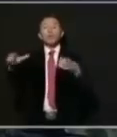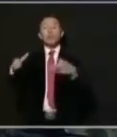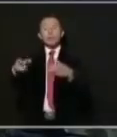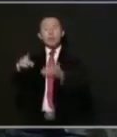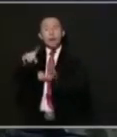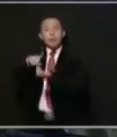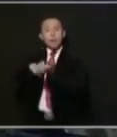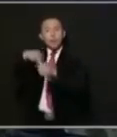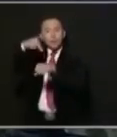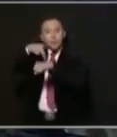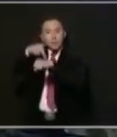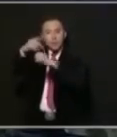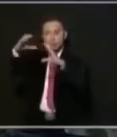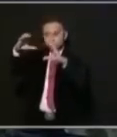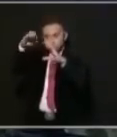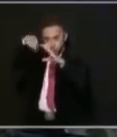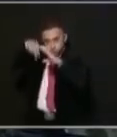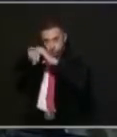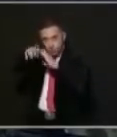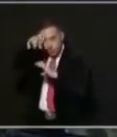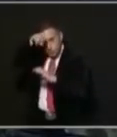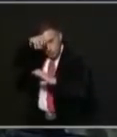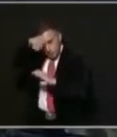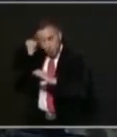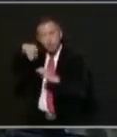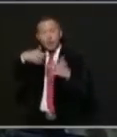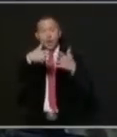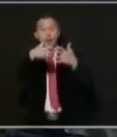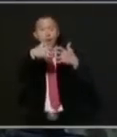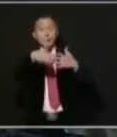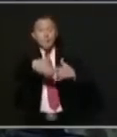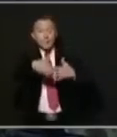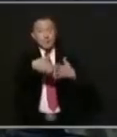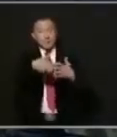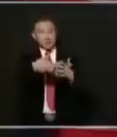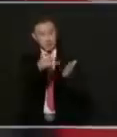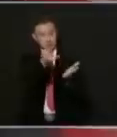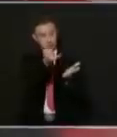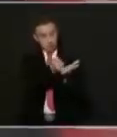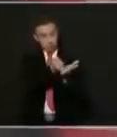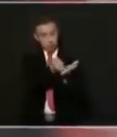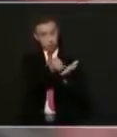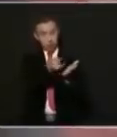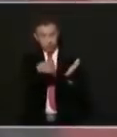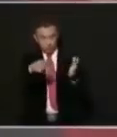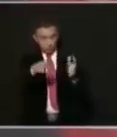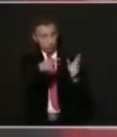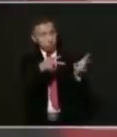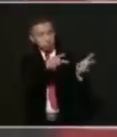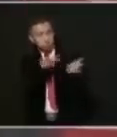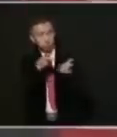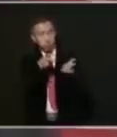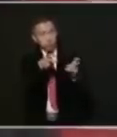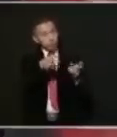el impuesto que se cobra a las empresas por la extracción del mineral.